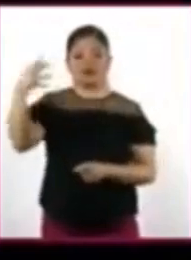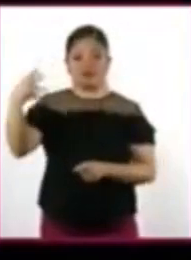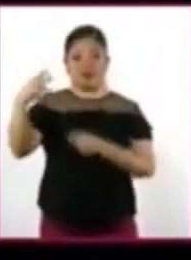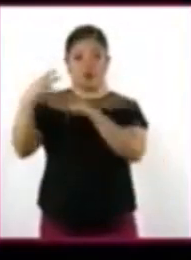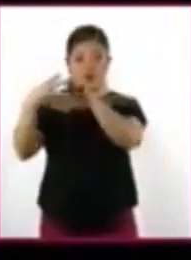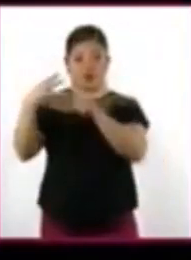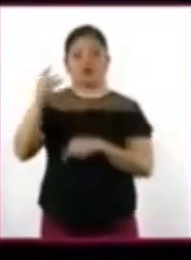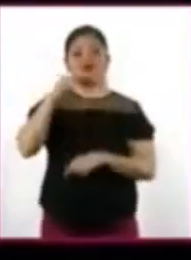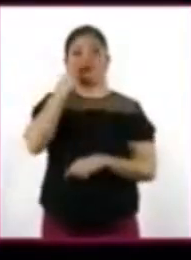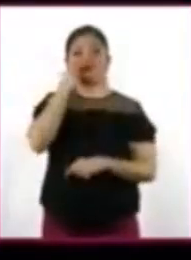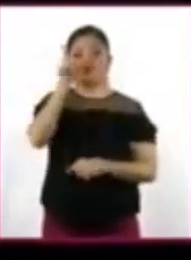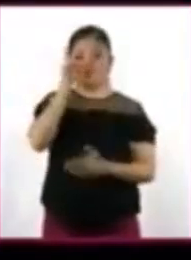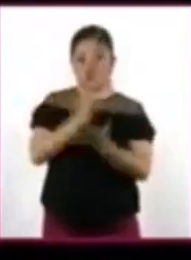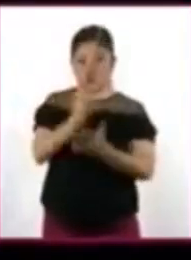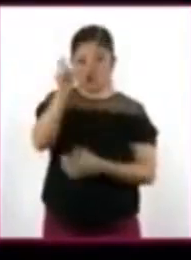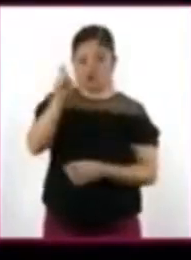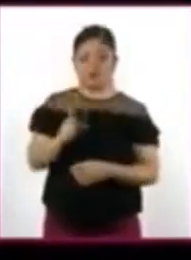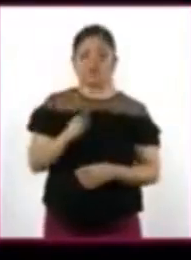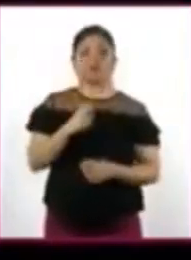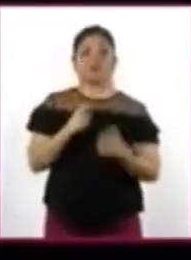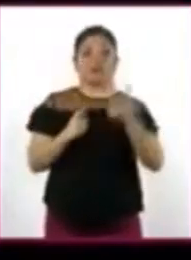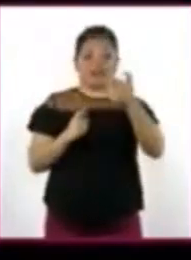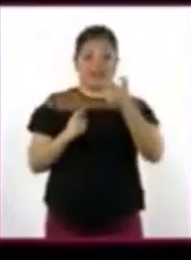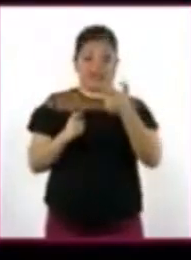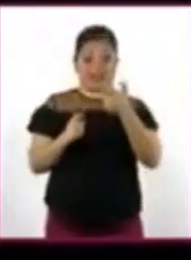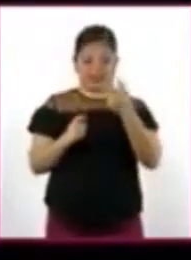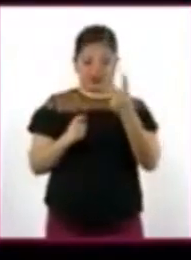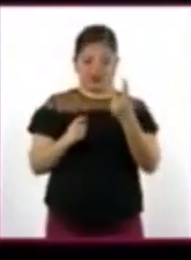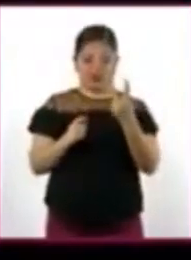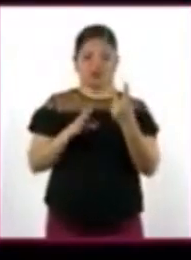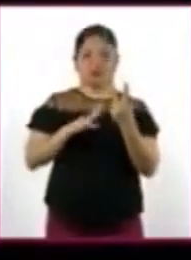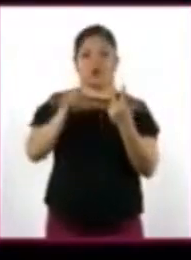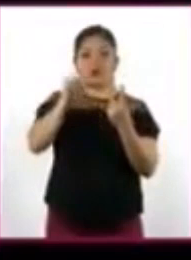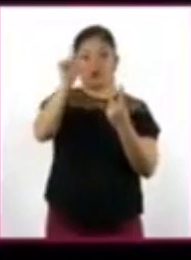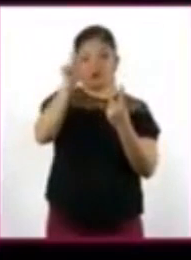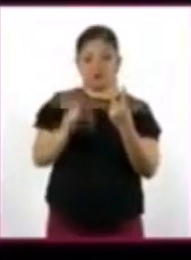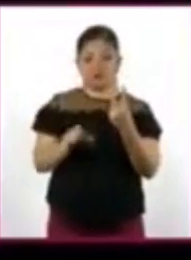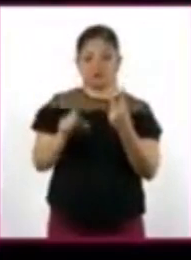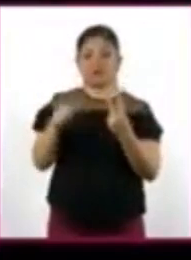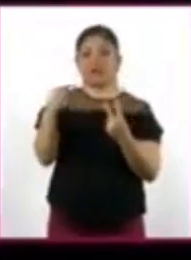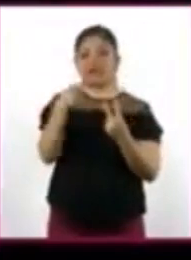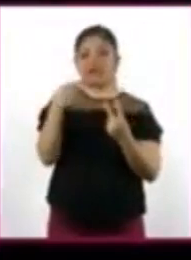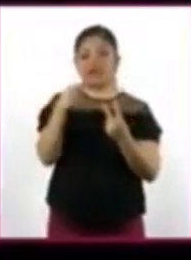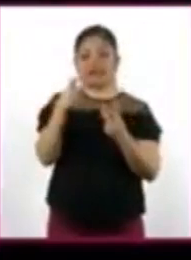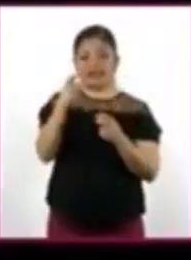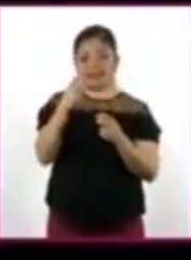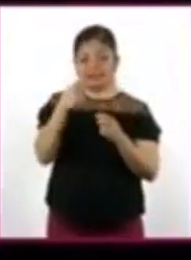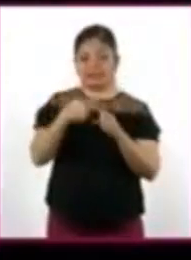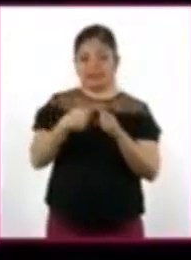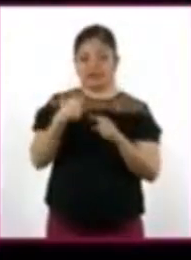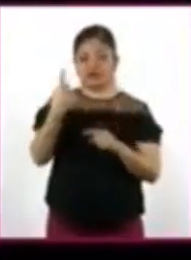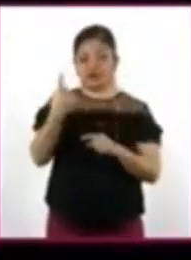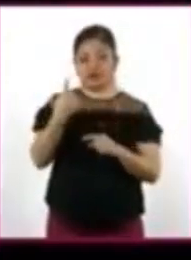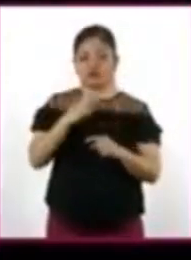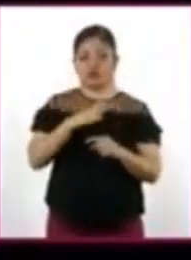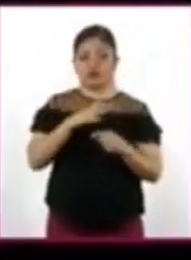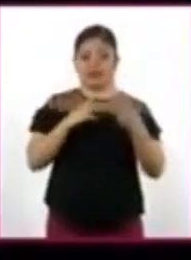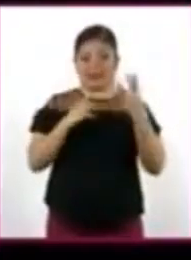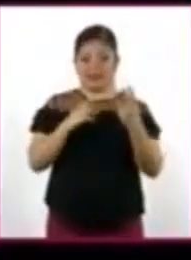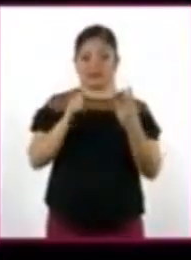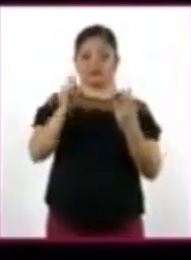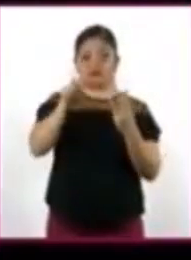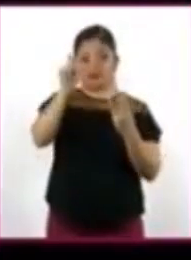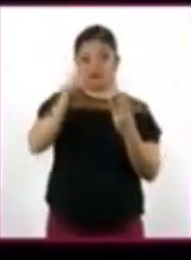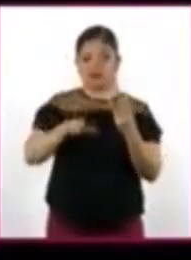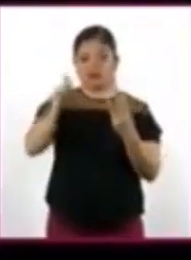los pasos. Por ejemplo, aquí, cuando x vale 2 tenemos una columna, por lo tanto es x menos 1. Cuando x vale 3 tenemos 2 columnas, por lo tanto es